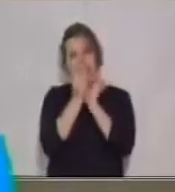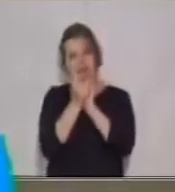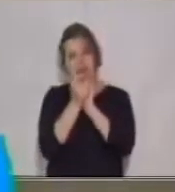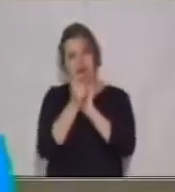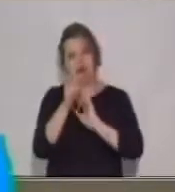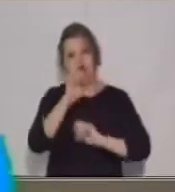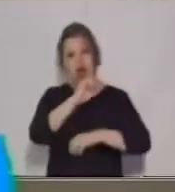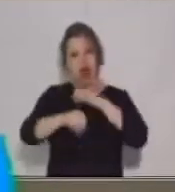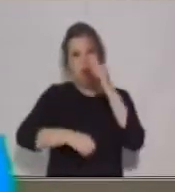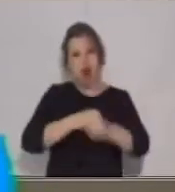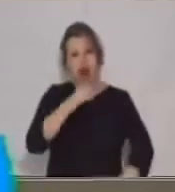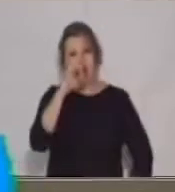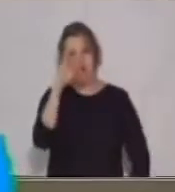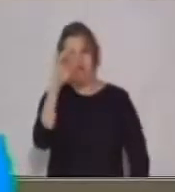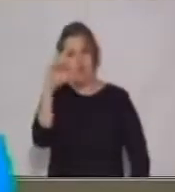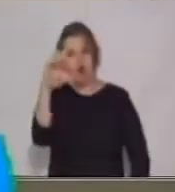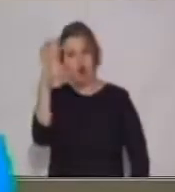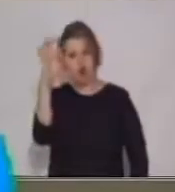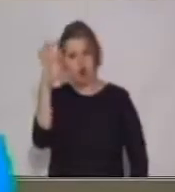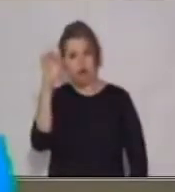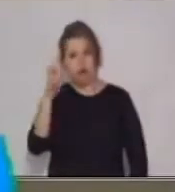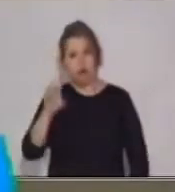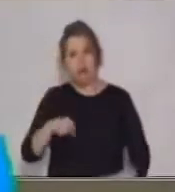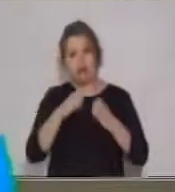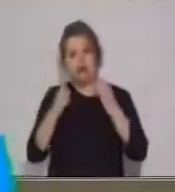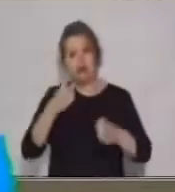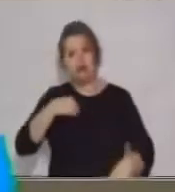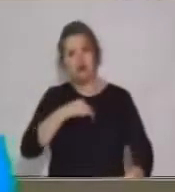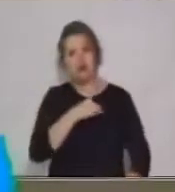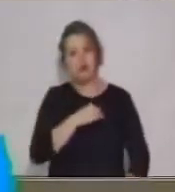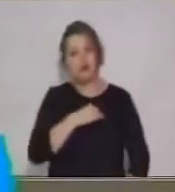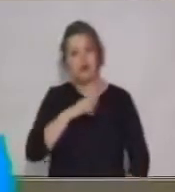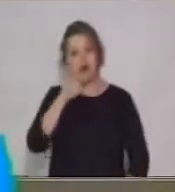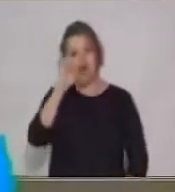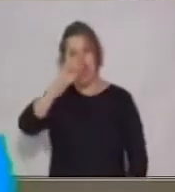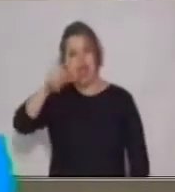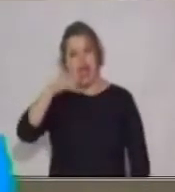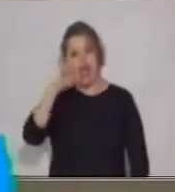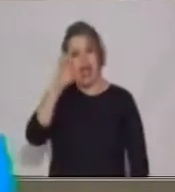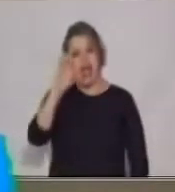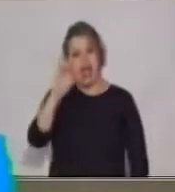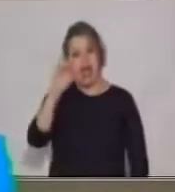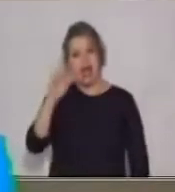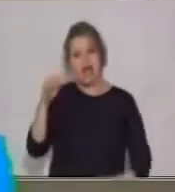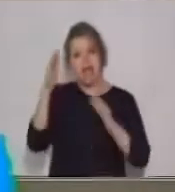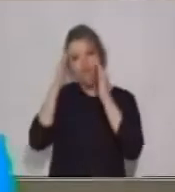¿Qué? Ahora, nuestro eje focal es este, ¿verdad?